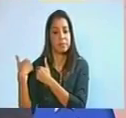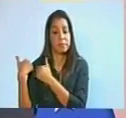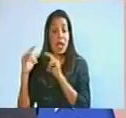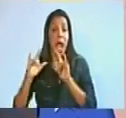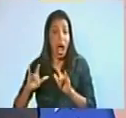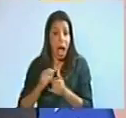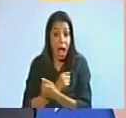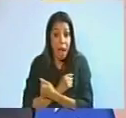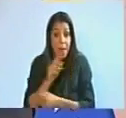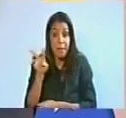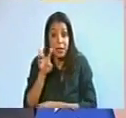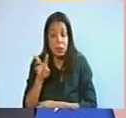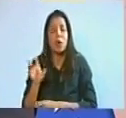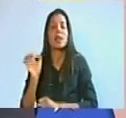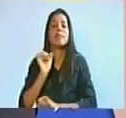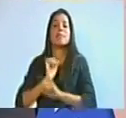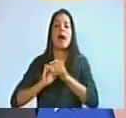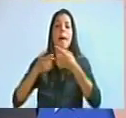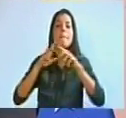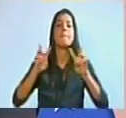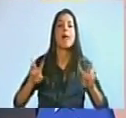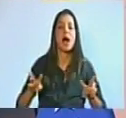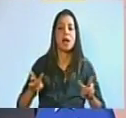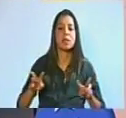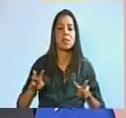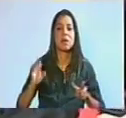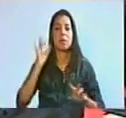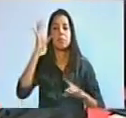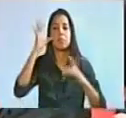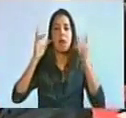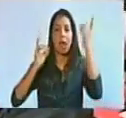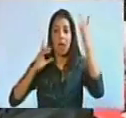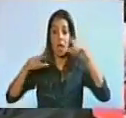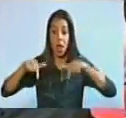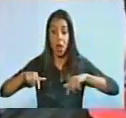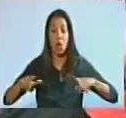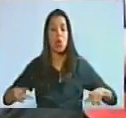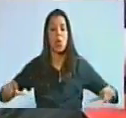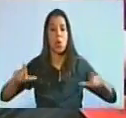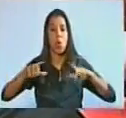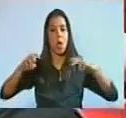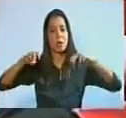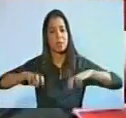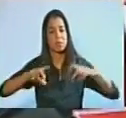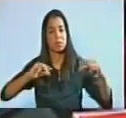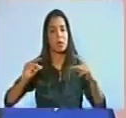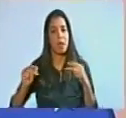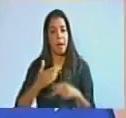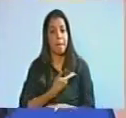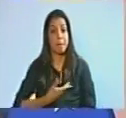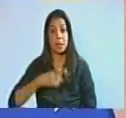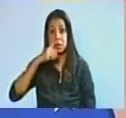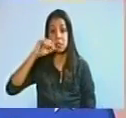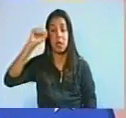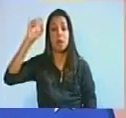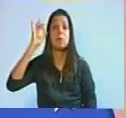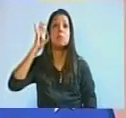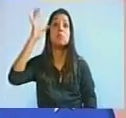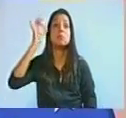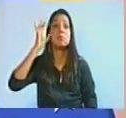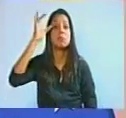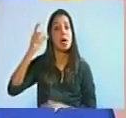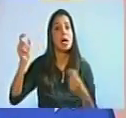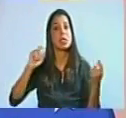Por eso se crean los espacios de diálogo. Y es que el presidente Maduro no está inventando este diálogo ahorita en